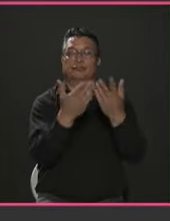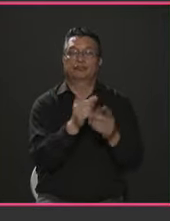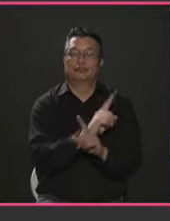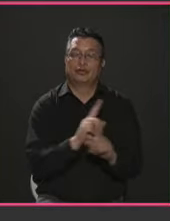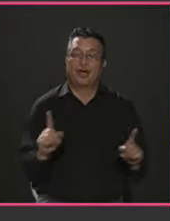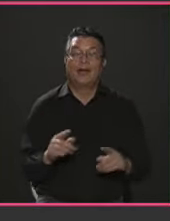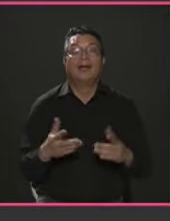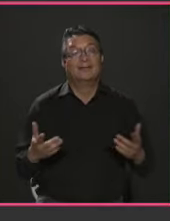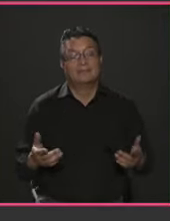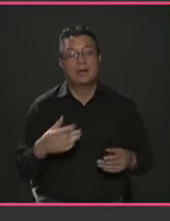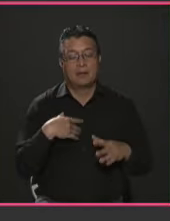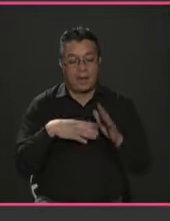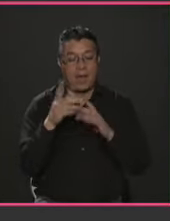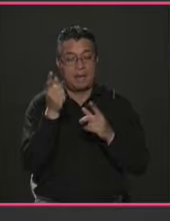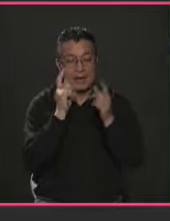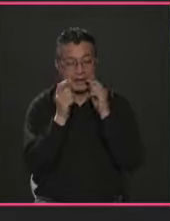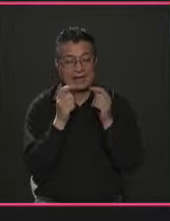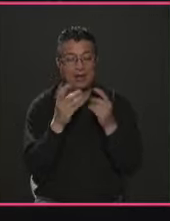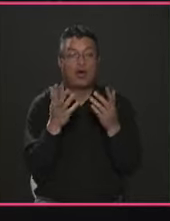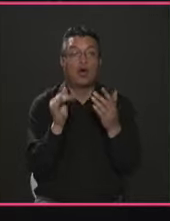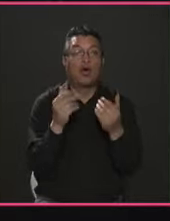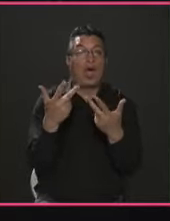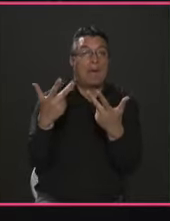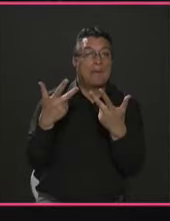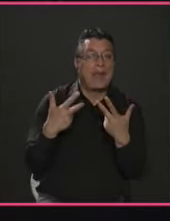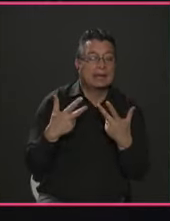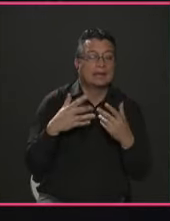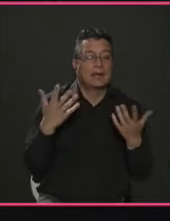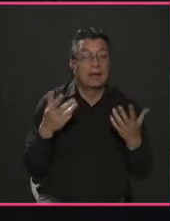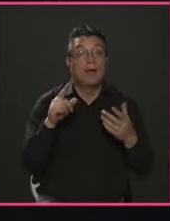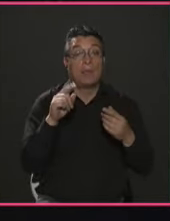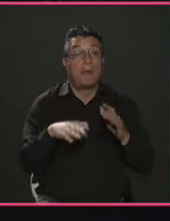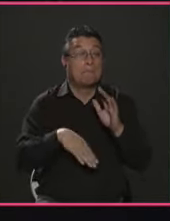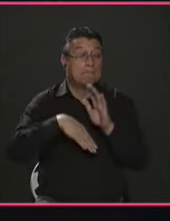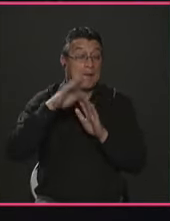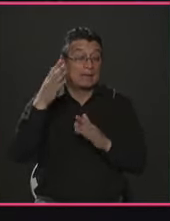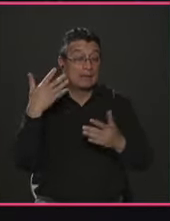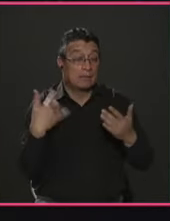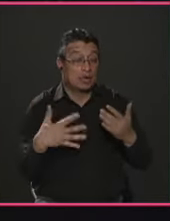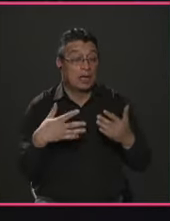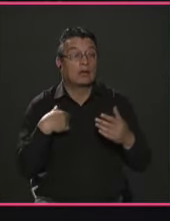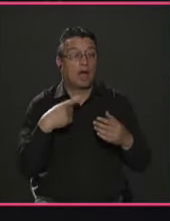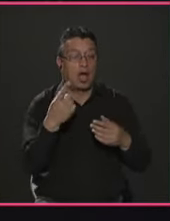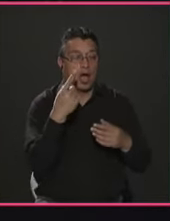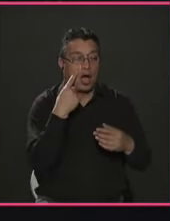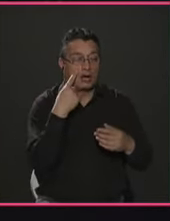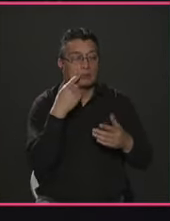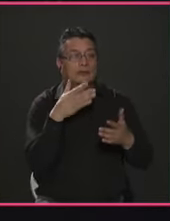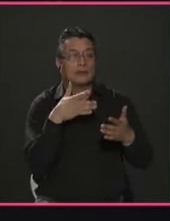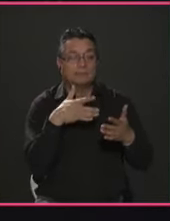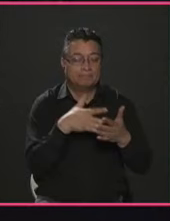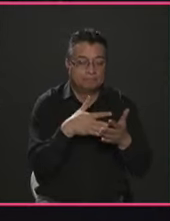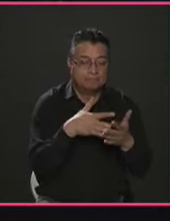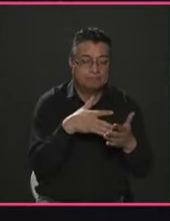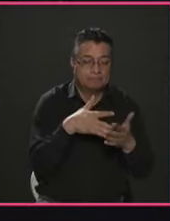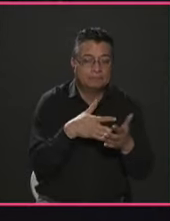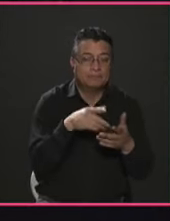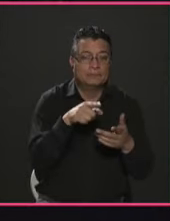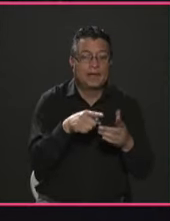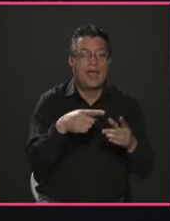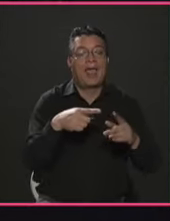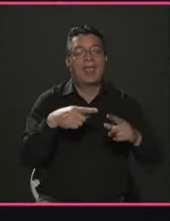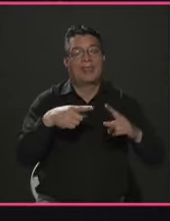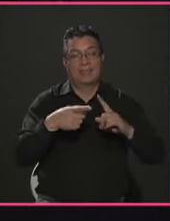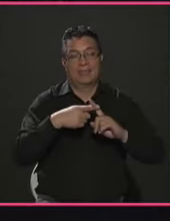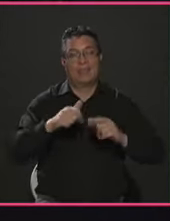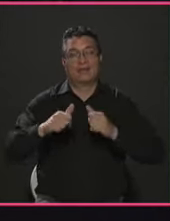riesgo me gusta hablar más de riesgos que de amenaza cierto uno de los riesgos más importantes tiene que ver con el conocimiento limitado y hay un desafío super importante